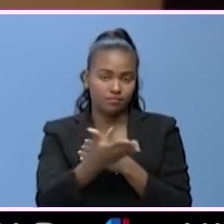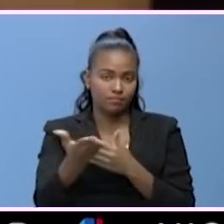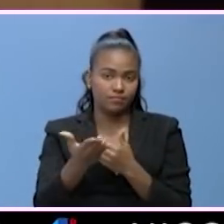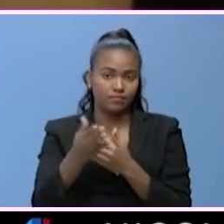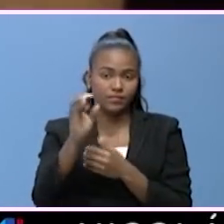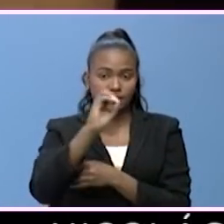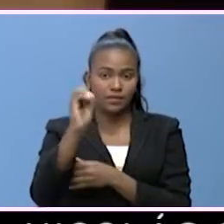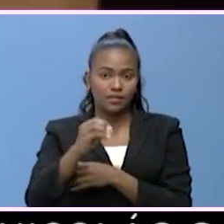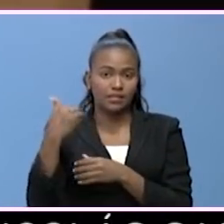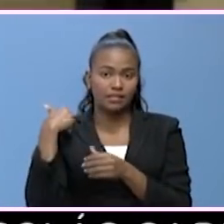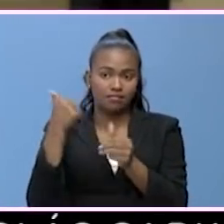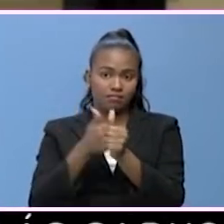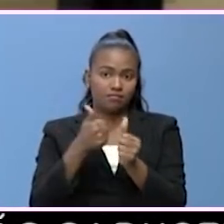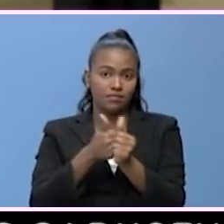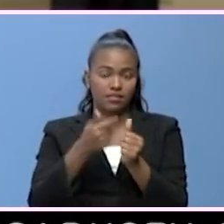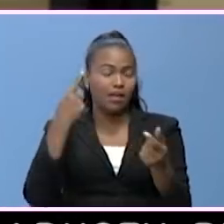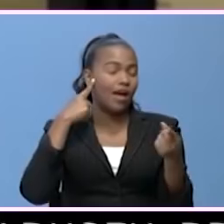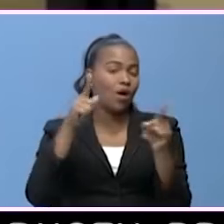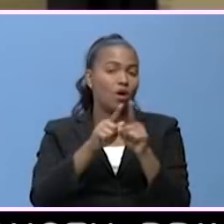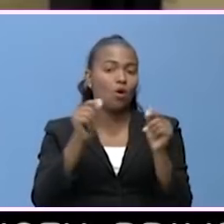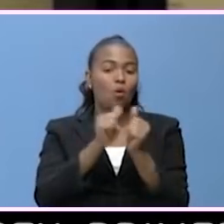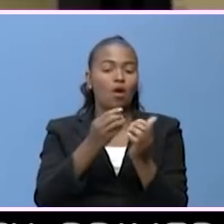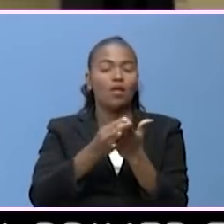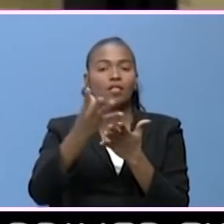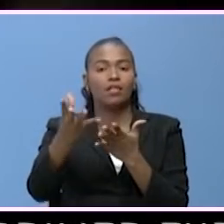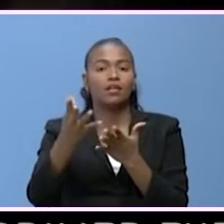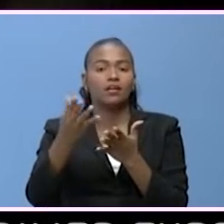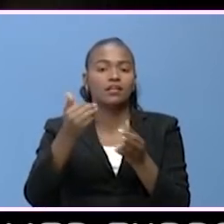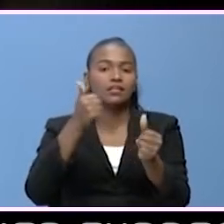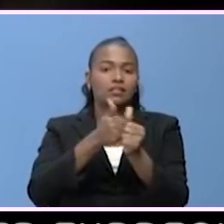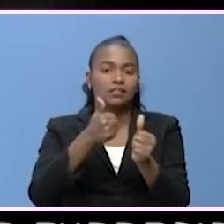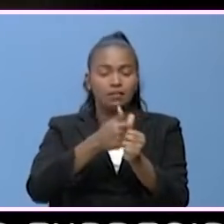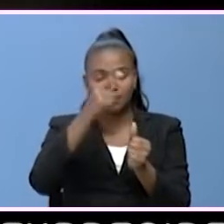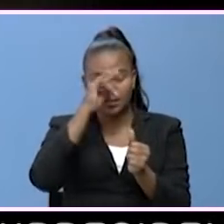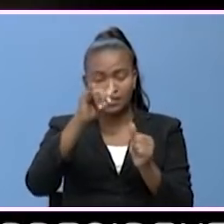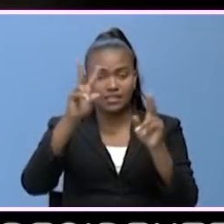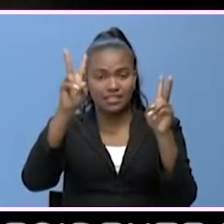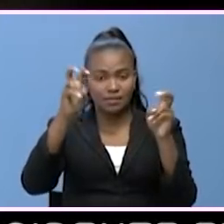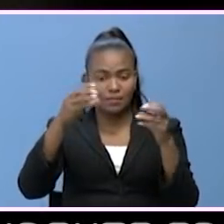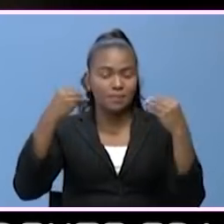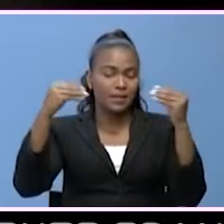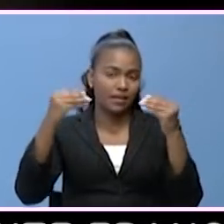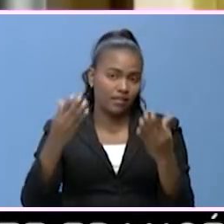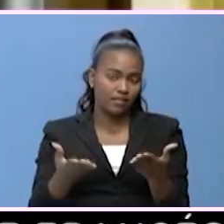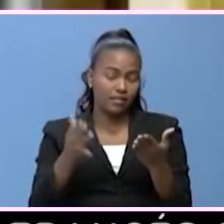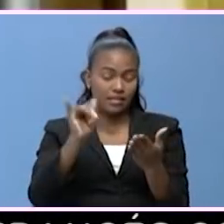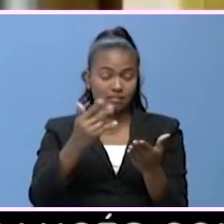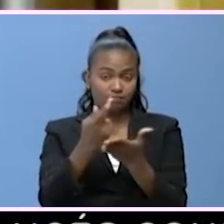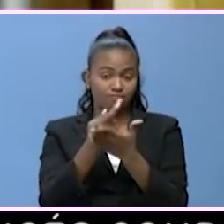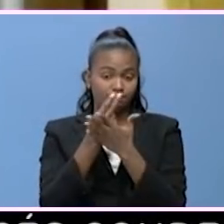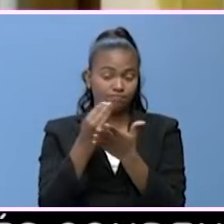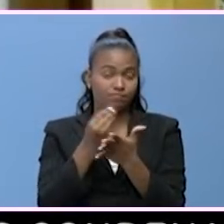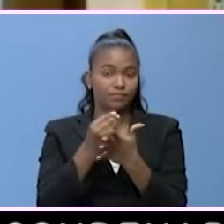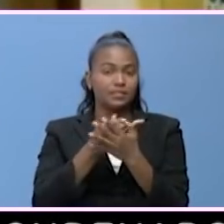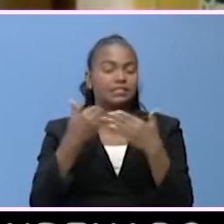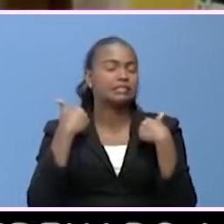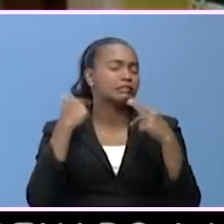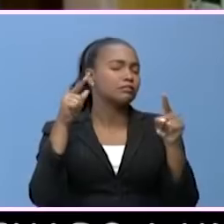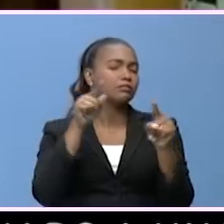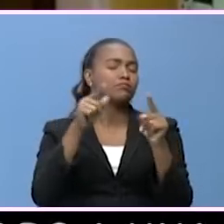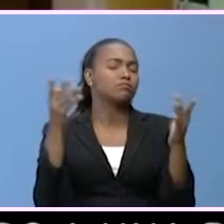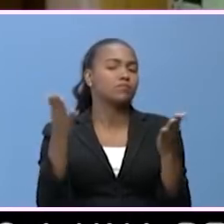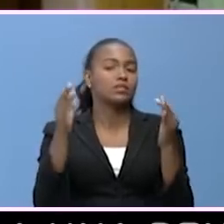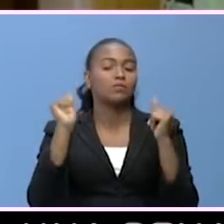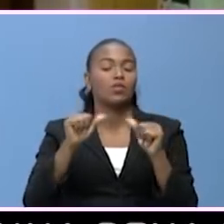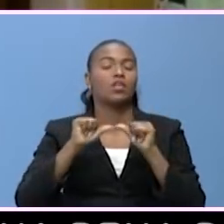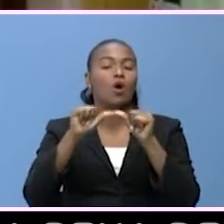a tasas competitivas de acuerdo con los costos inherentes a este segmento de mercado. Estos recursos tienen el propósito